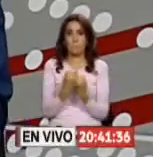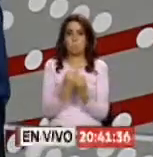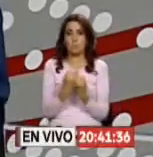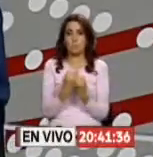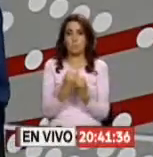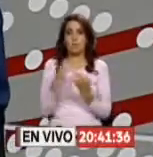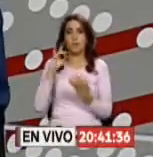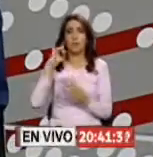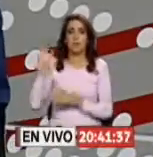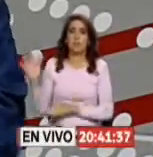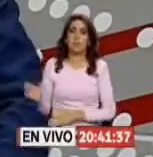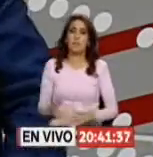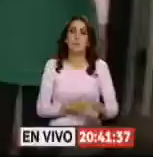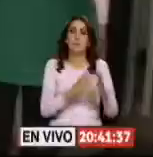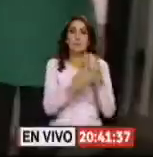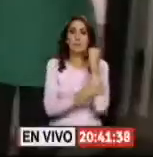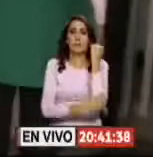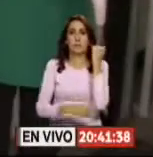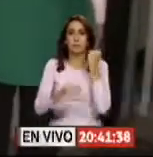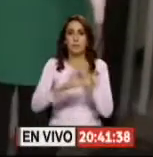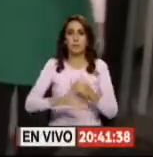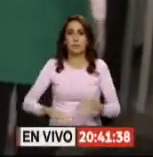estado de vulnerabilidad.